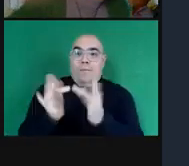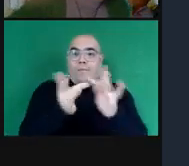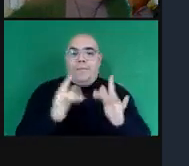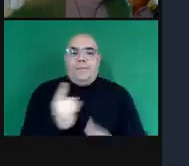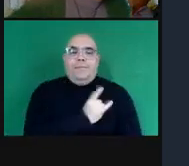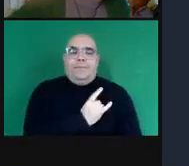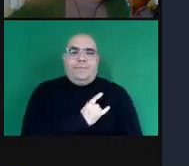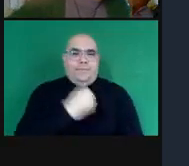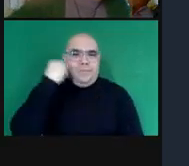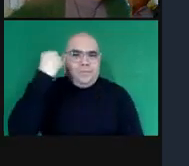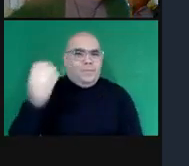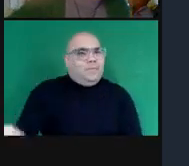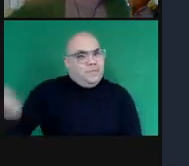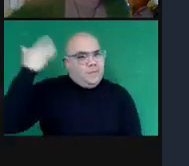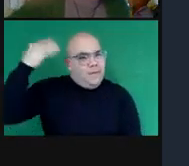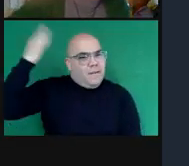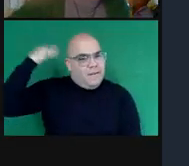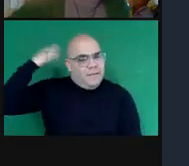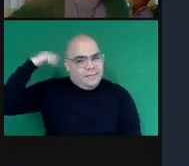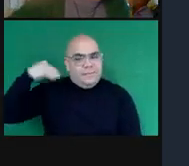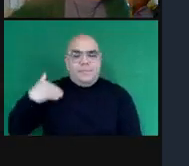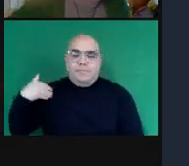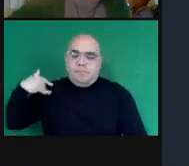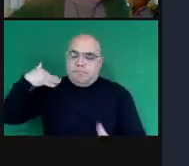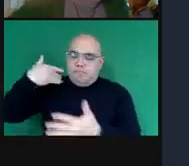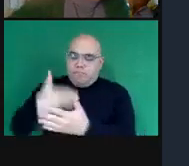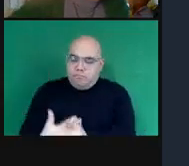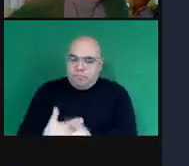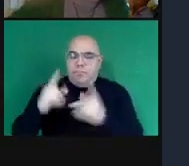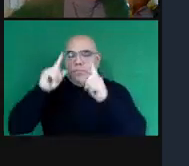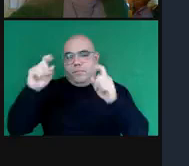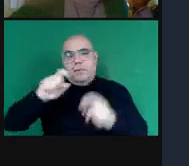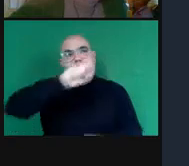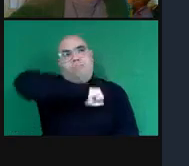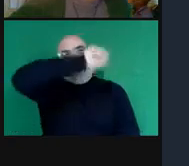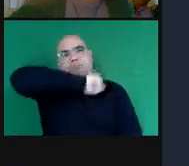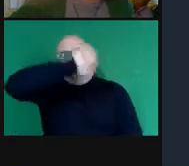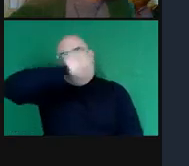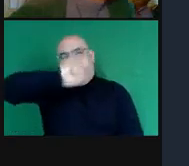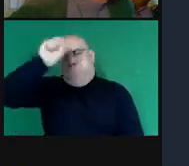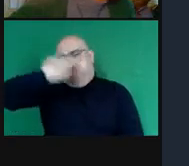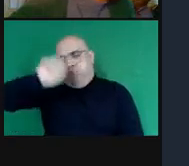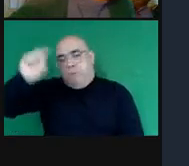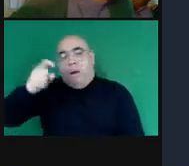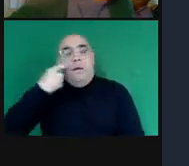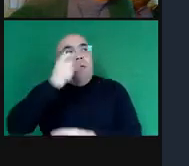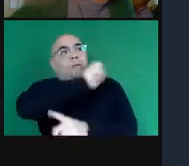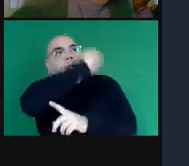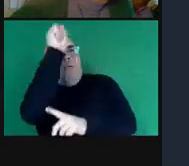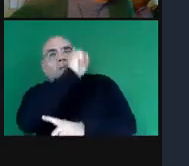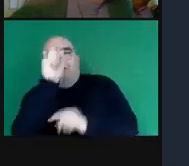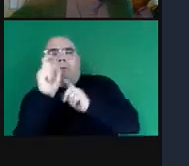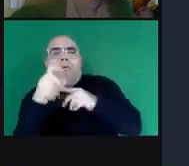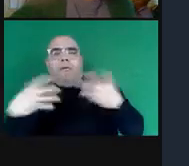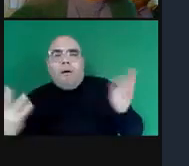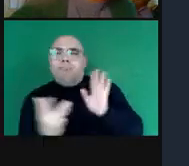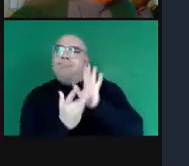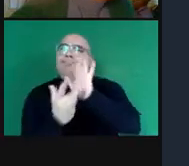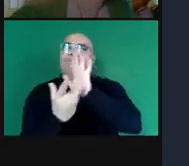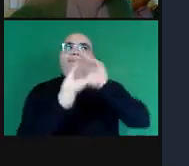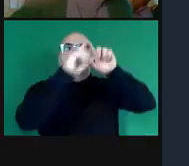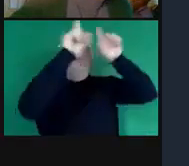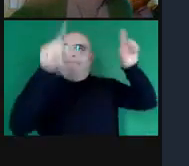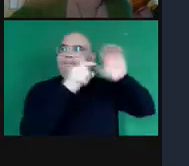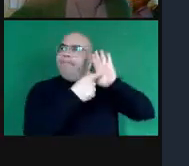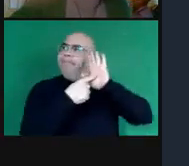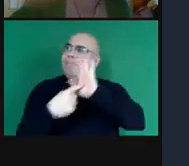Nacional, desde hace mucho tiempo, han existido los grafitis como medio de expresión de la denuncia y la protesta, y